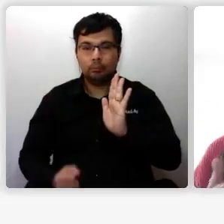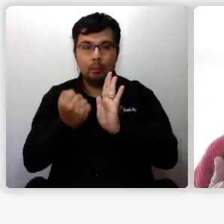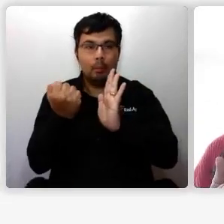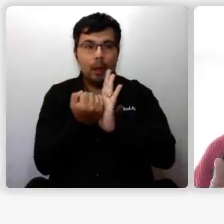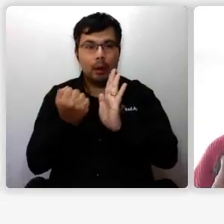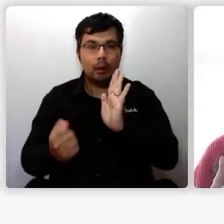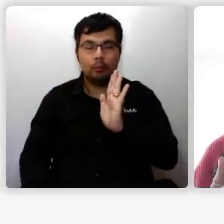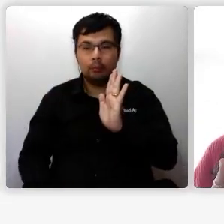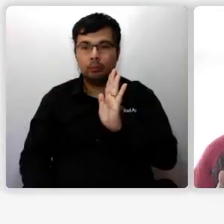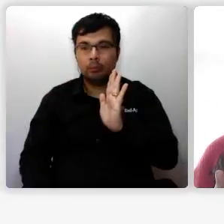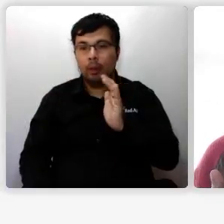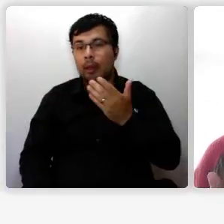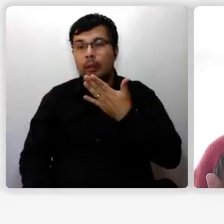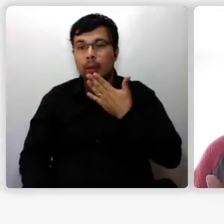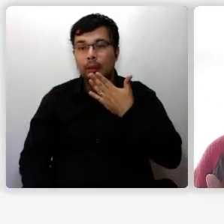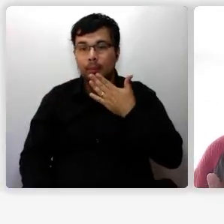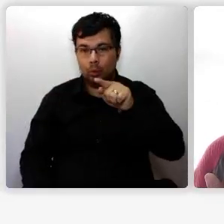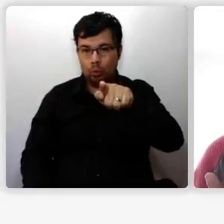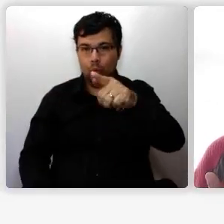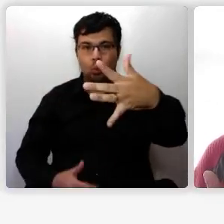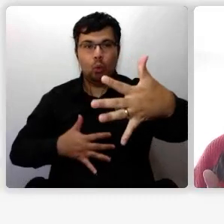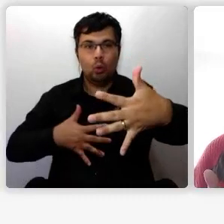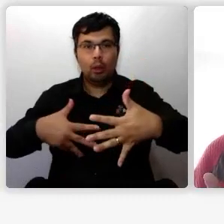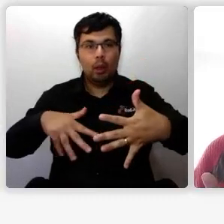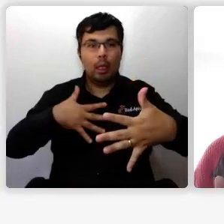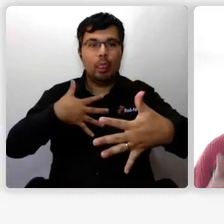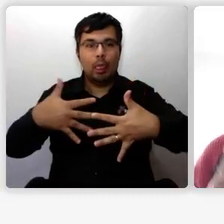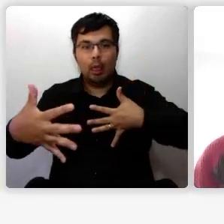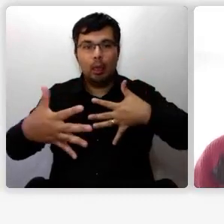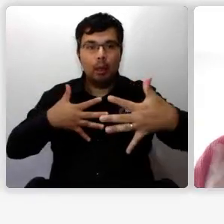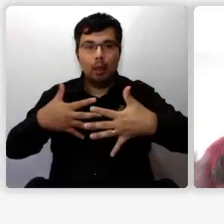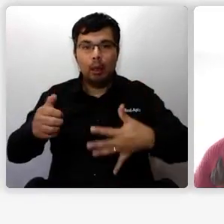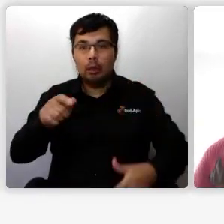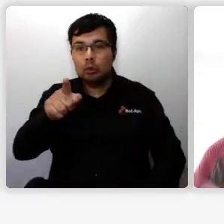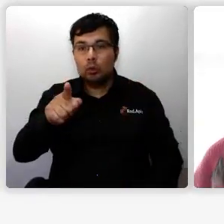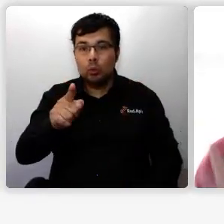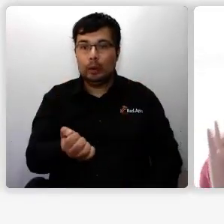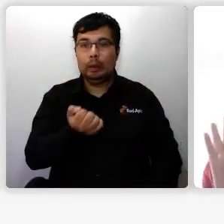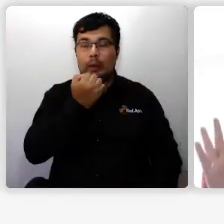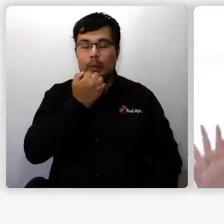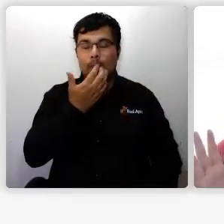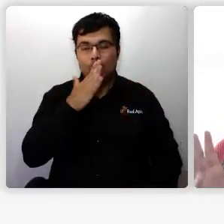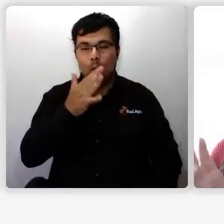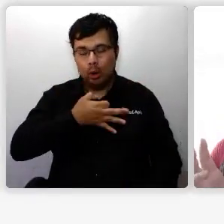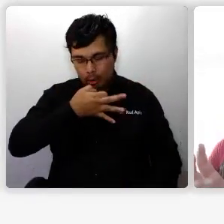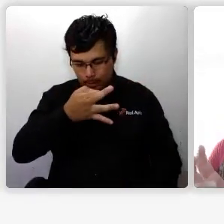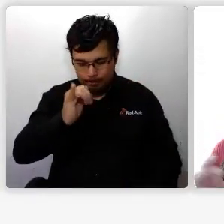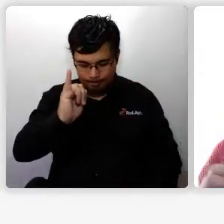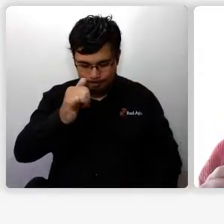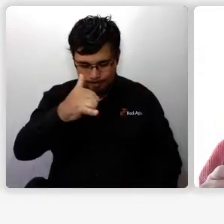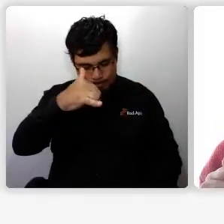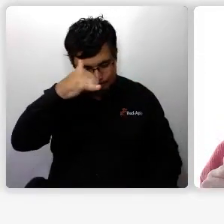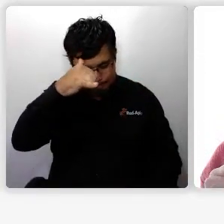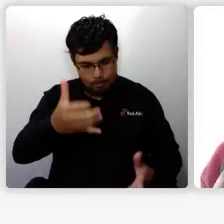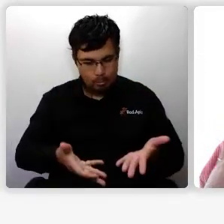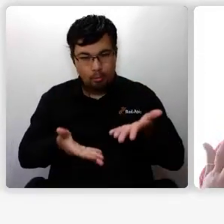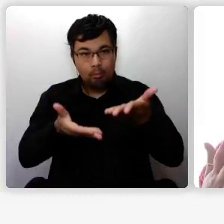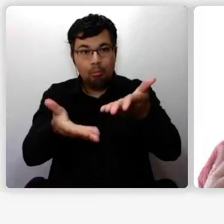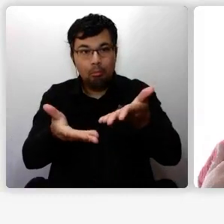Sobre todo, también ser transparente. O sea, si me equivoco, es mejor admitirlo y compensarlo que simplemente hacernos los locos. Creo que las personas,